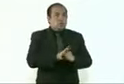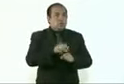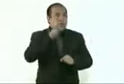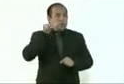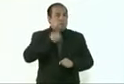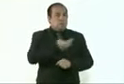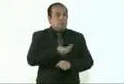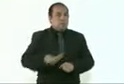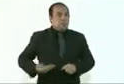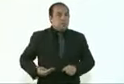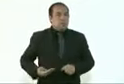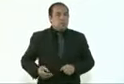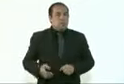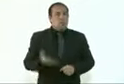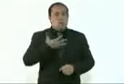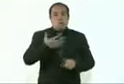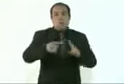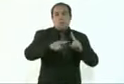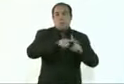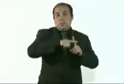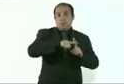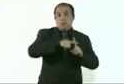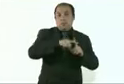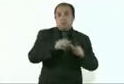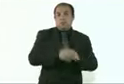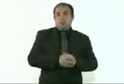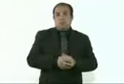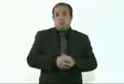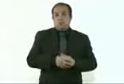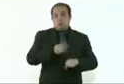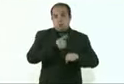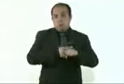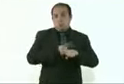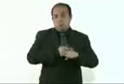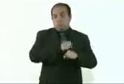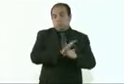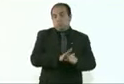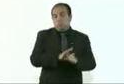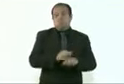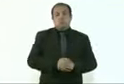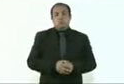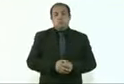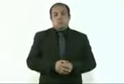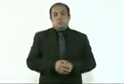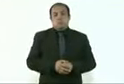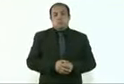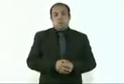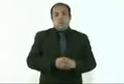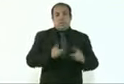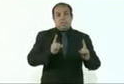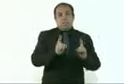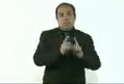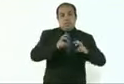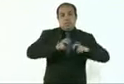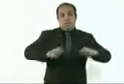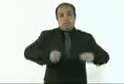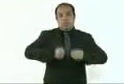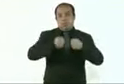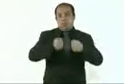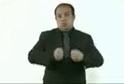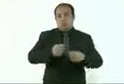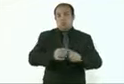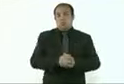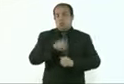el presidente dio positivo a la enfermedad, estuvo con él en el gabinete de seguridad,